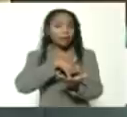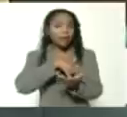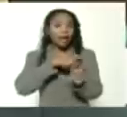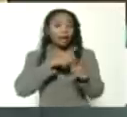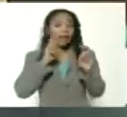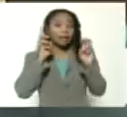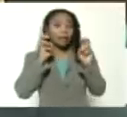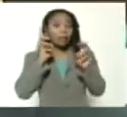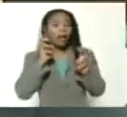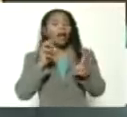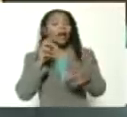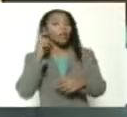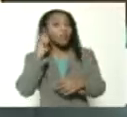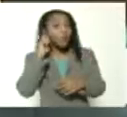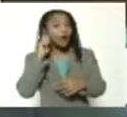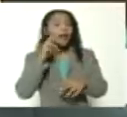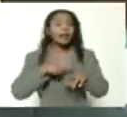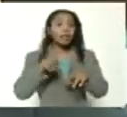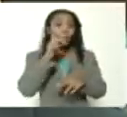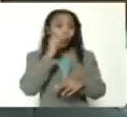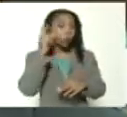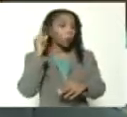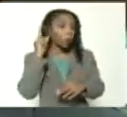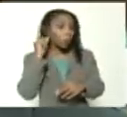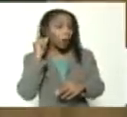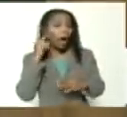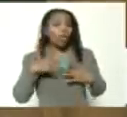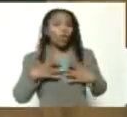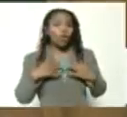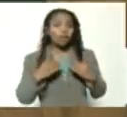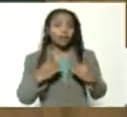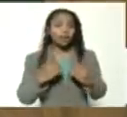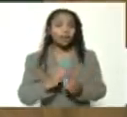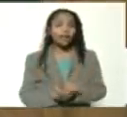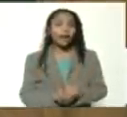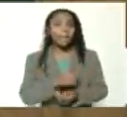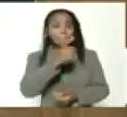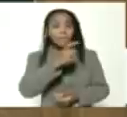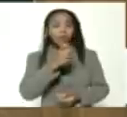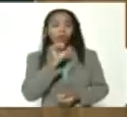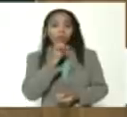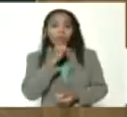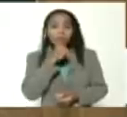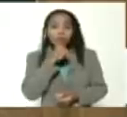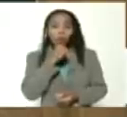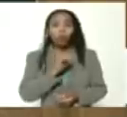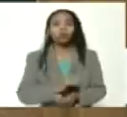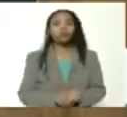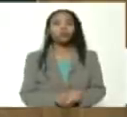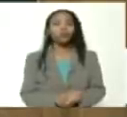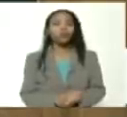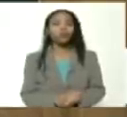las mujeres, los niños, niñas, adolescentes, las personas de la tercera edad, etcétera.